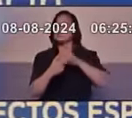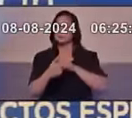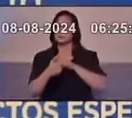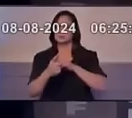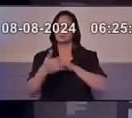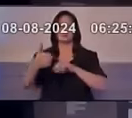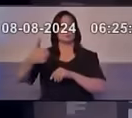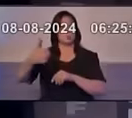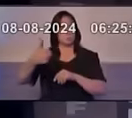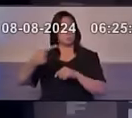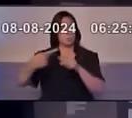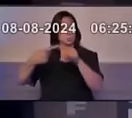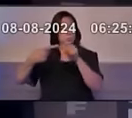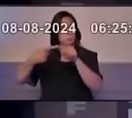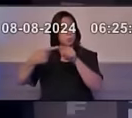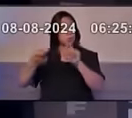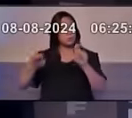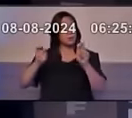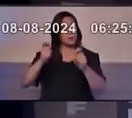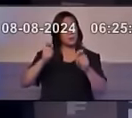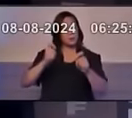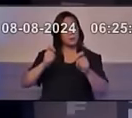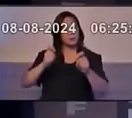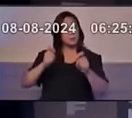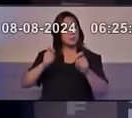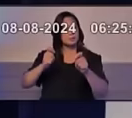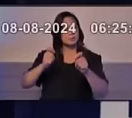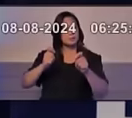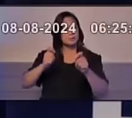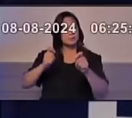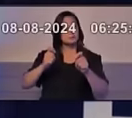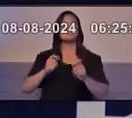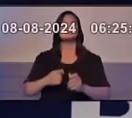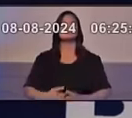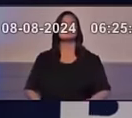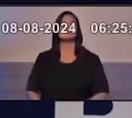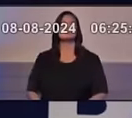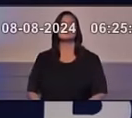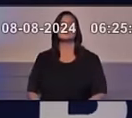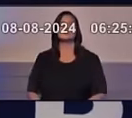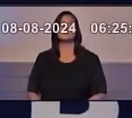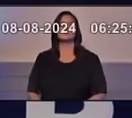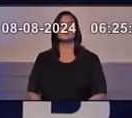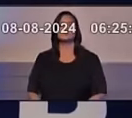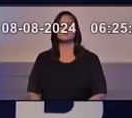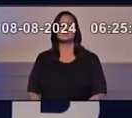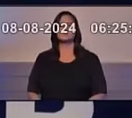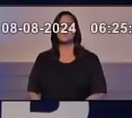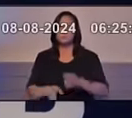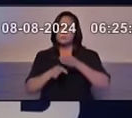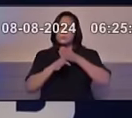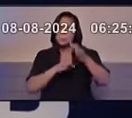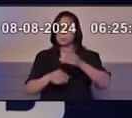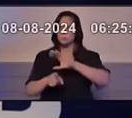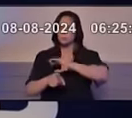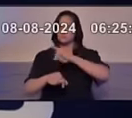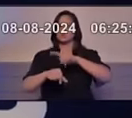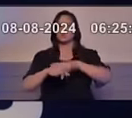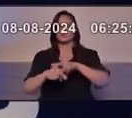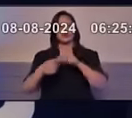seguridad ciudadana. El avance del cangrejo... Pero la seguridad ciudadana implica muchas cosas. Pero yo estoy de acuerdo con usted en que no